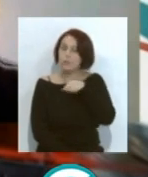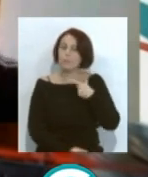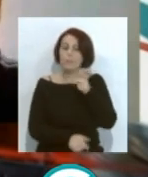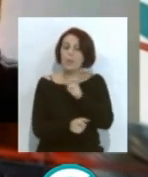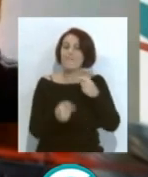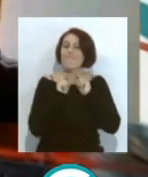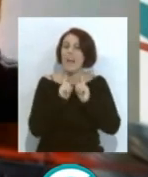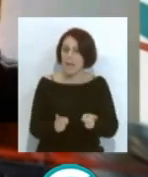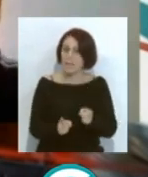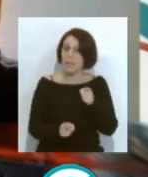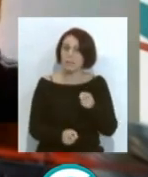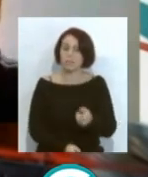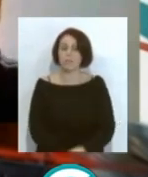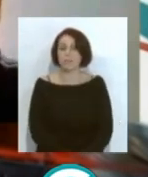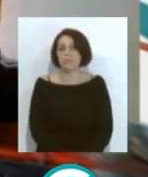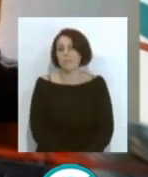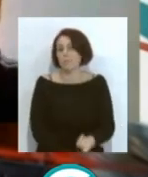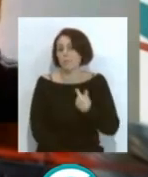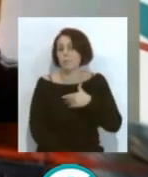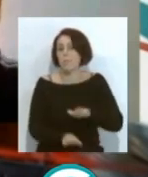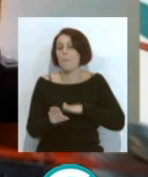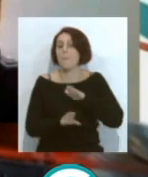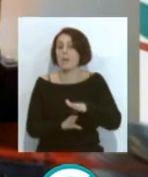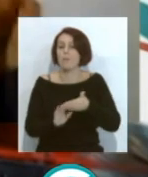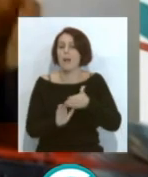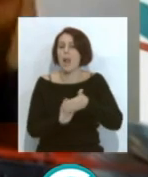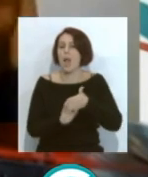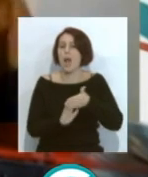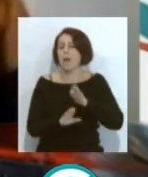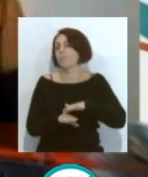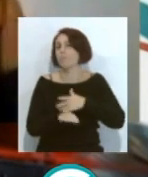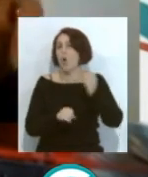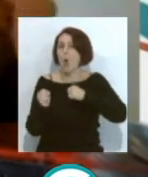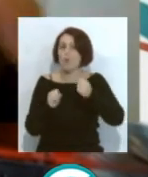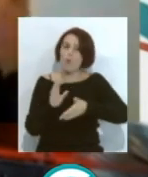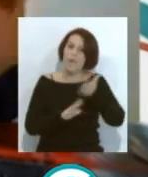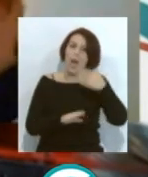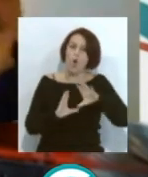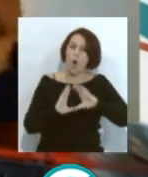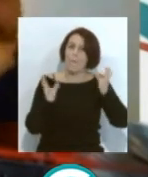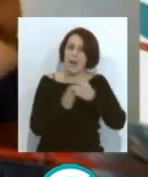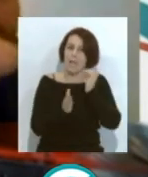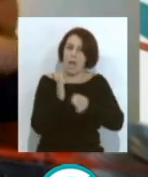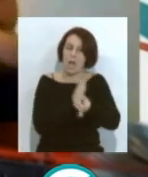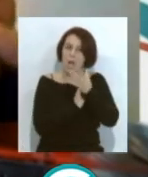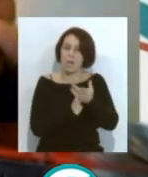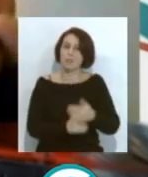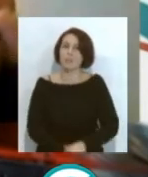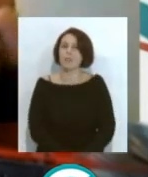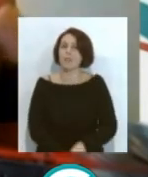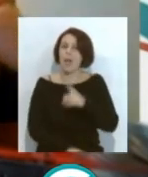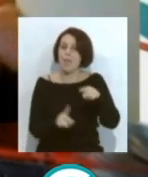valientes que diste el paso de irte del concurso, de sacar una comparsa, de más tener